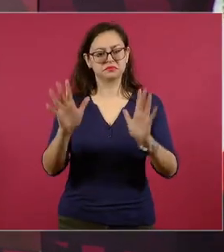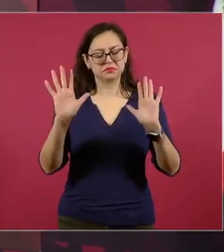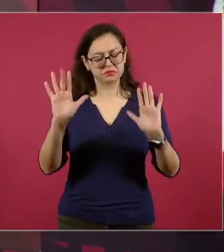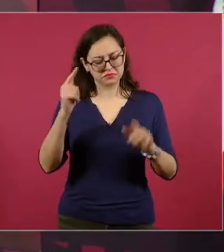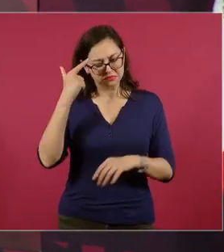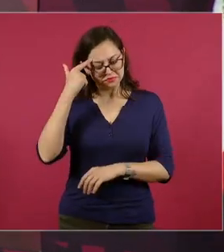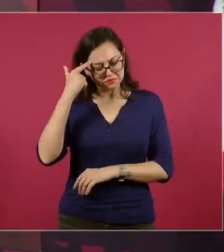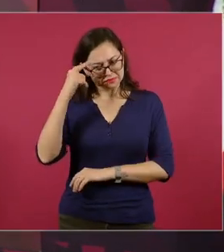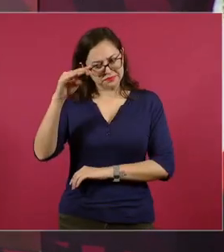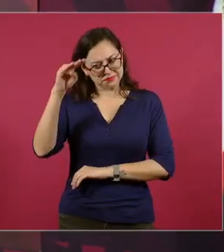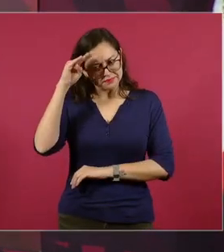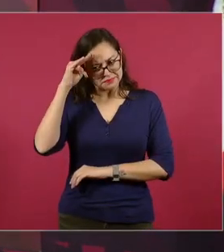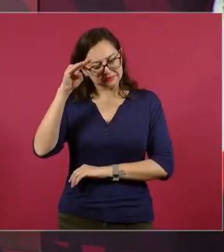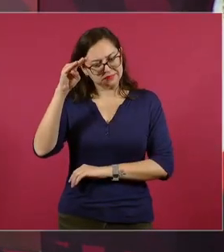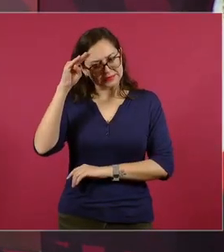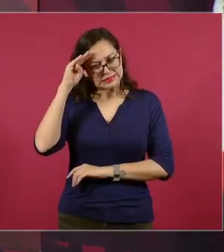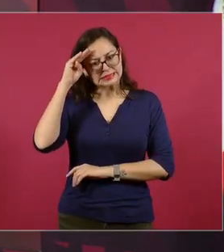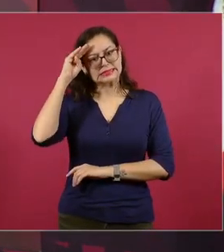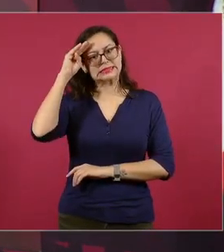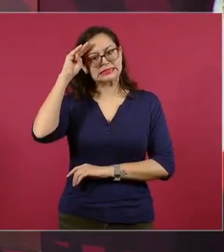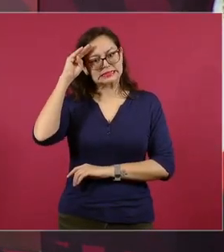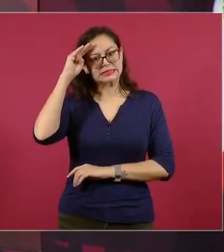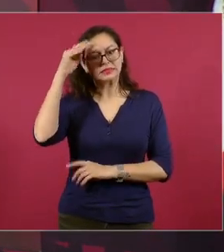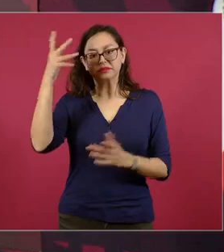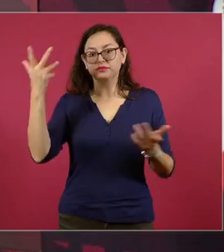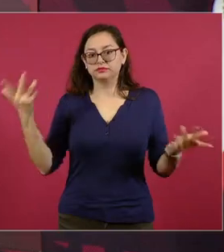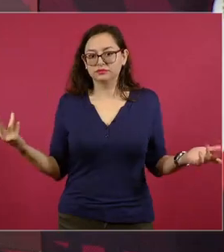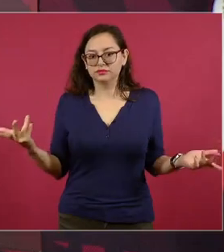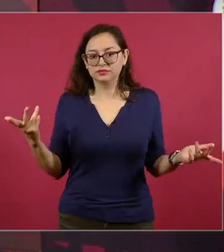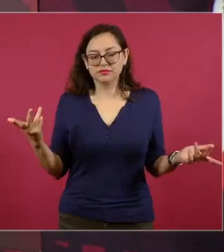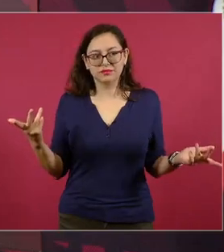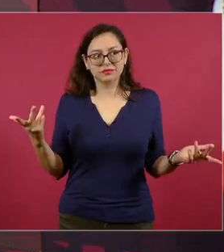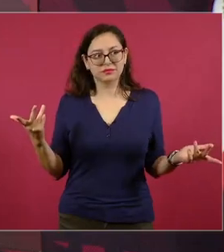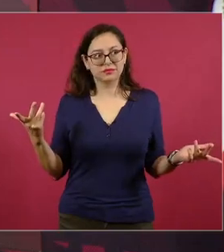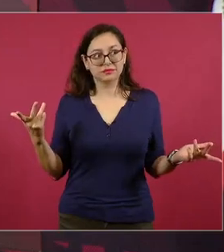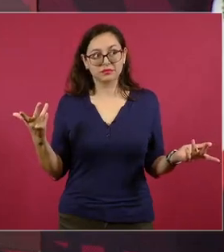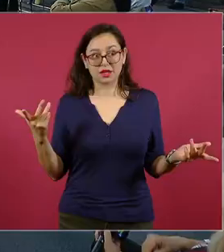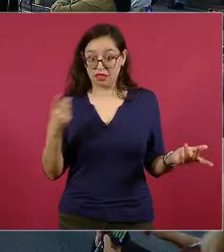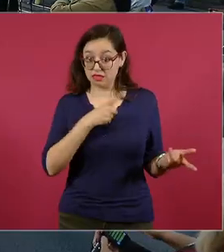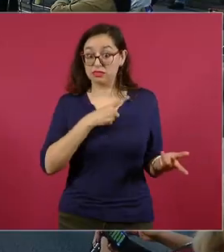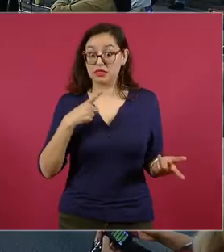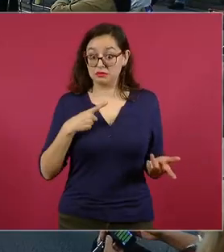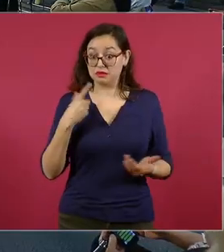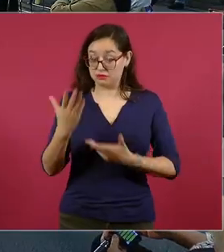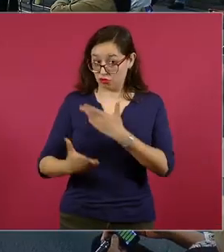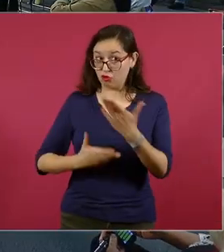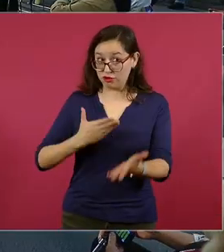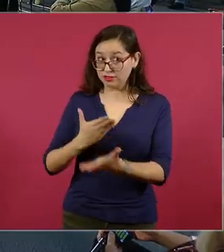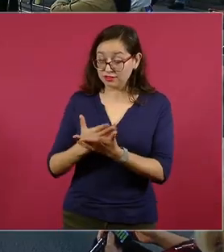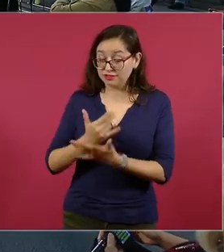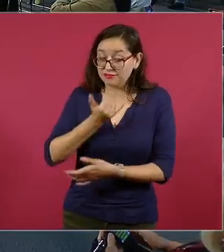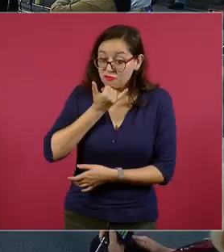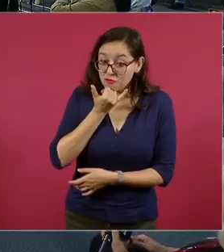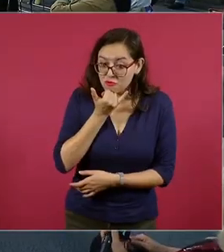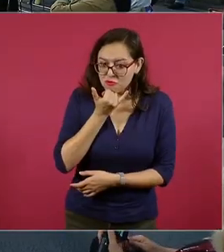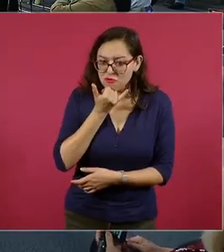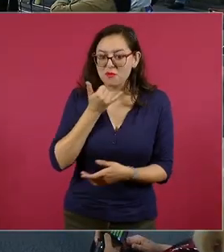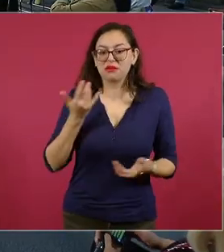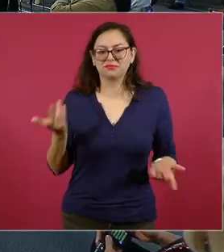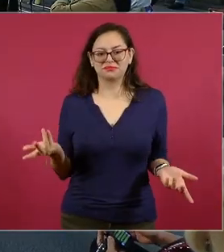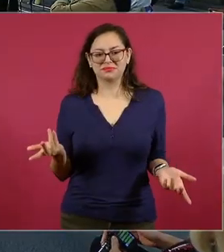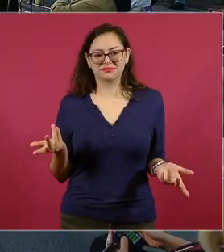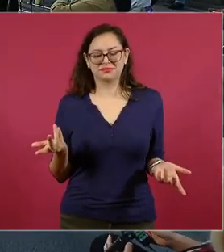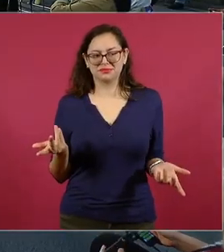rectifiquen. ¿Qué les cuesta ofrecer una disculpa? Ya lo han hecho